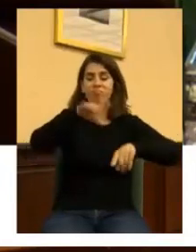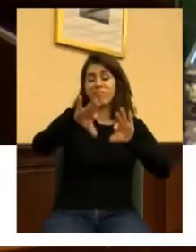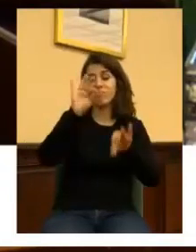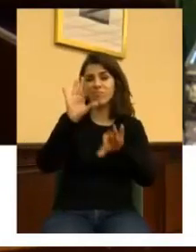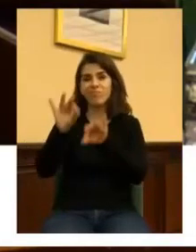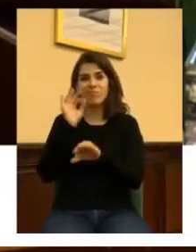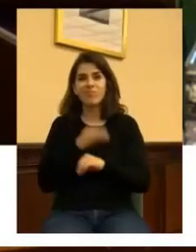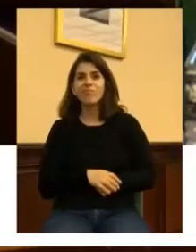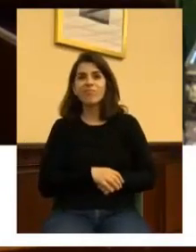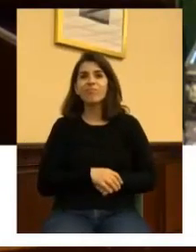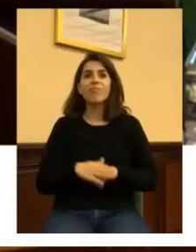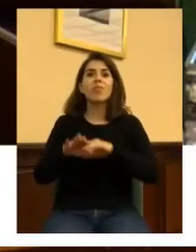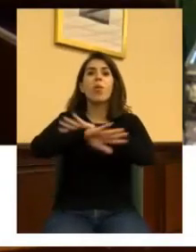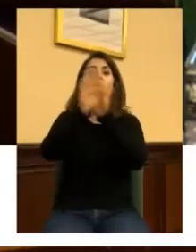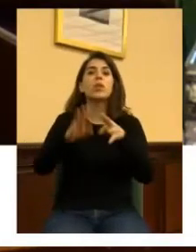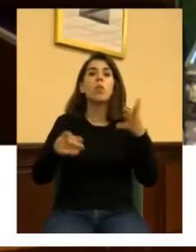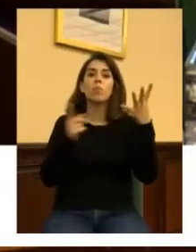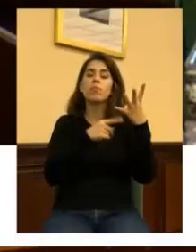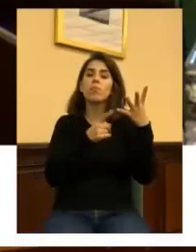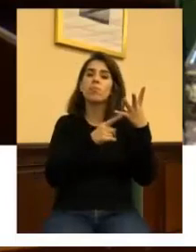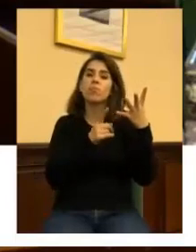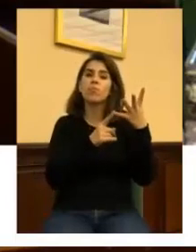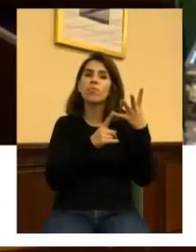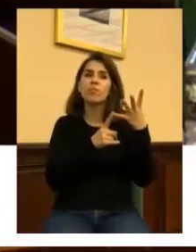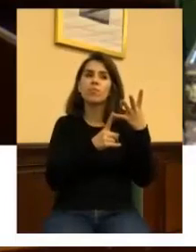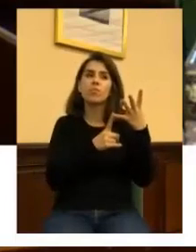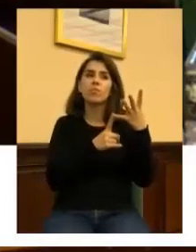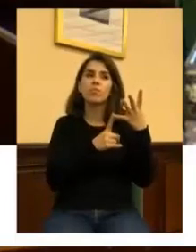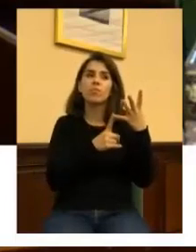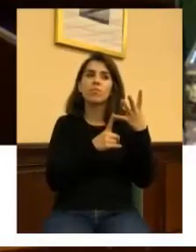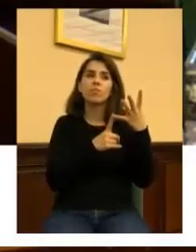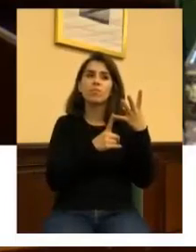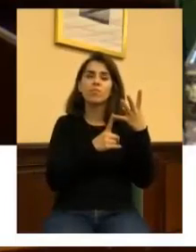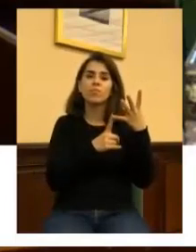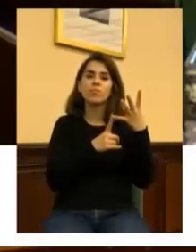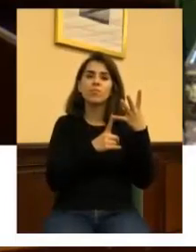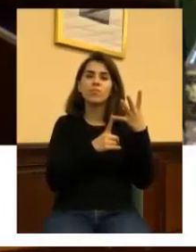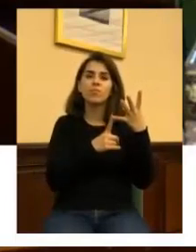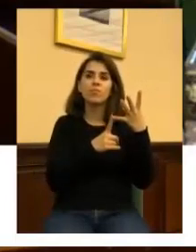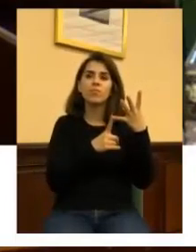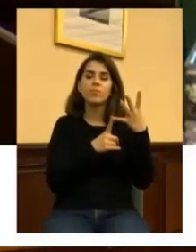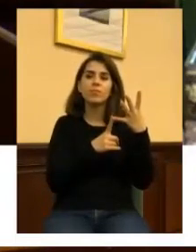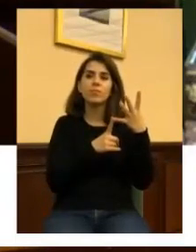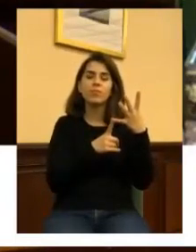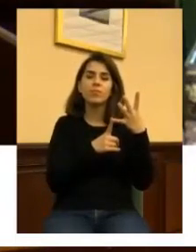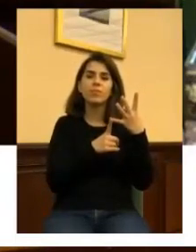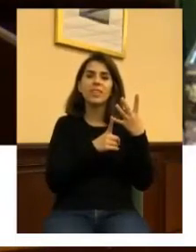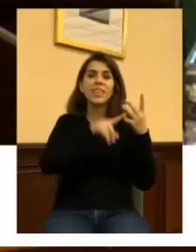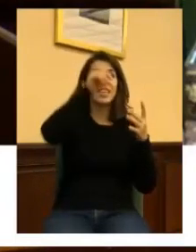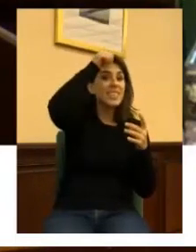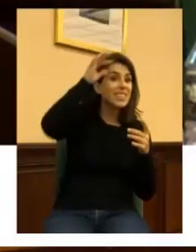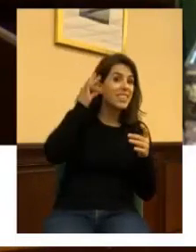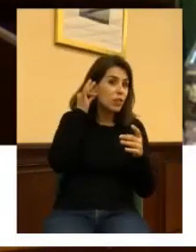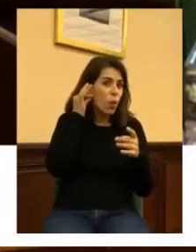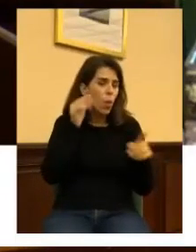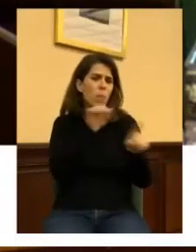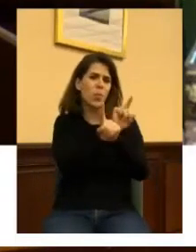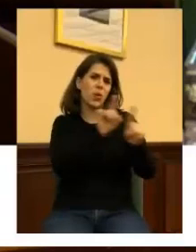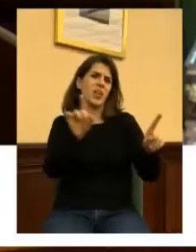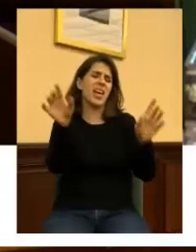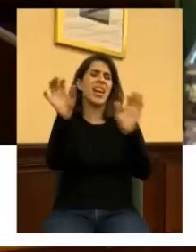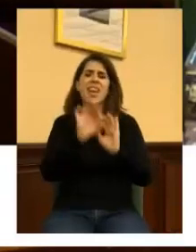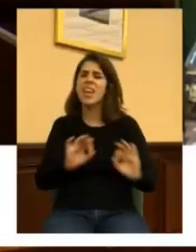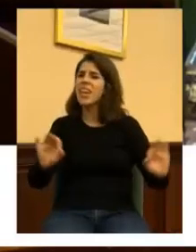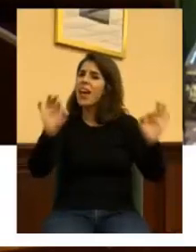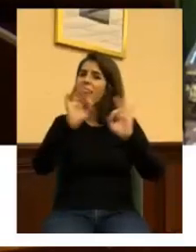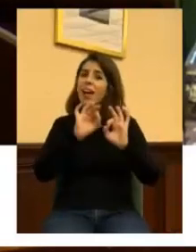Por último lugar, prioriza, ni siquiera prohíbe, la segregación por sexo, sencillamente